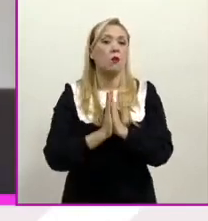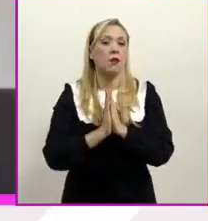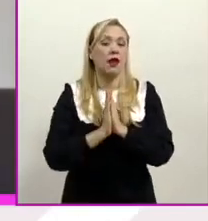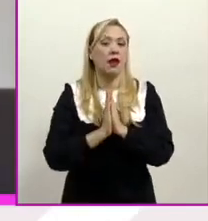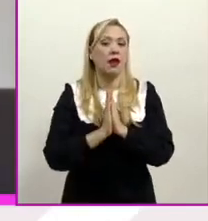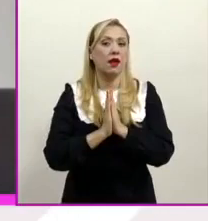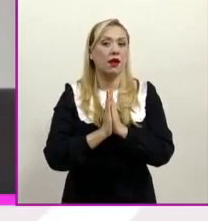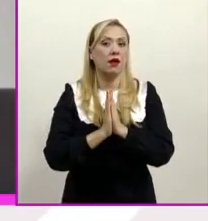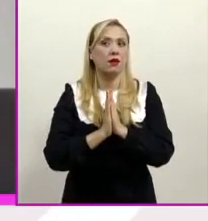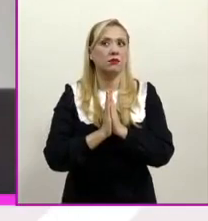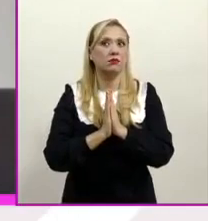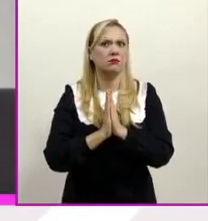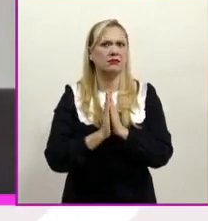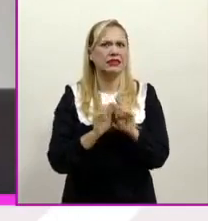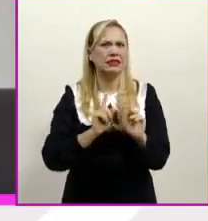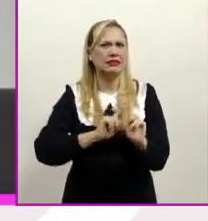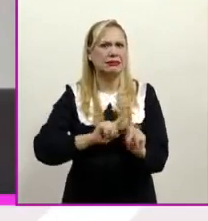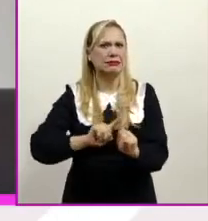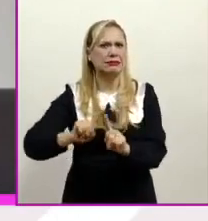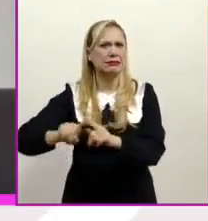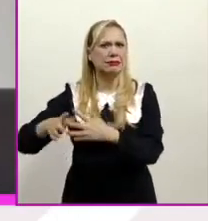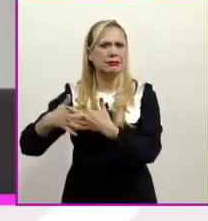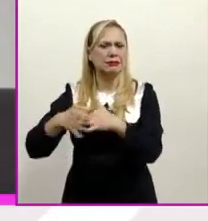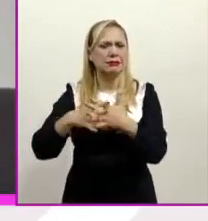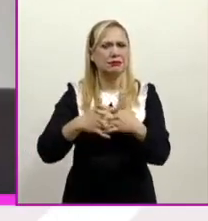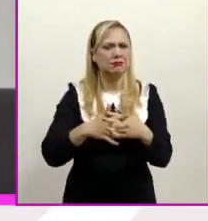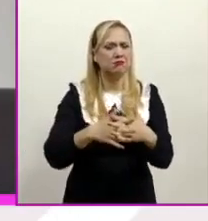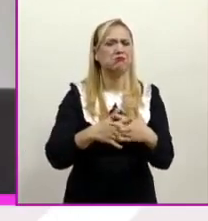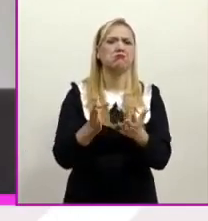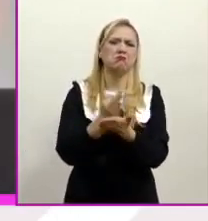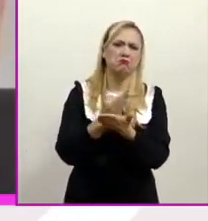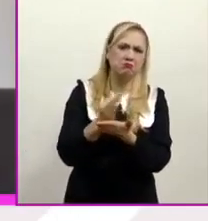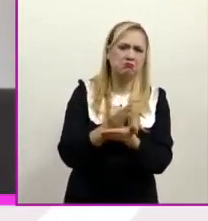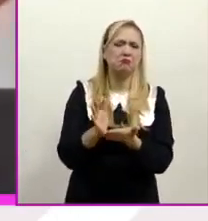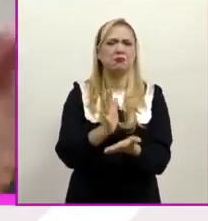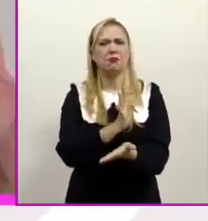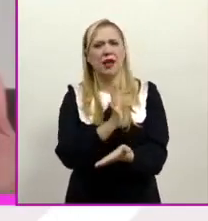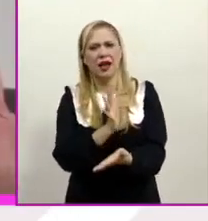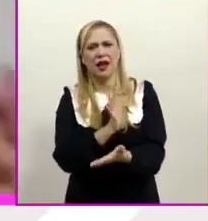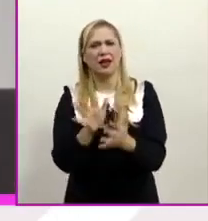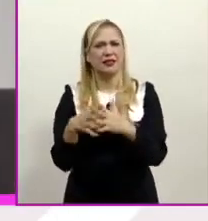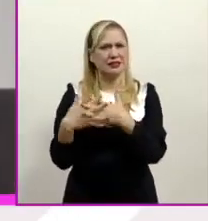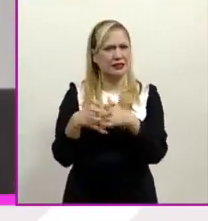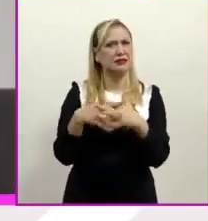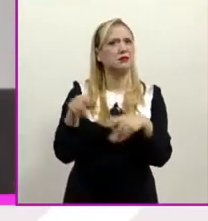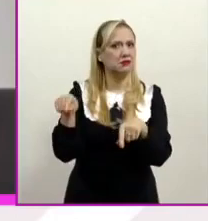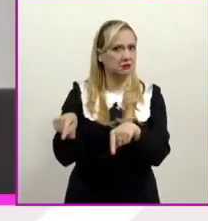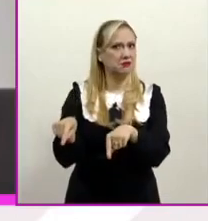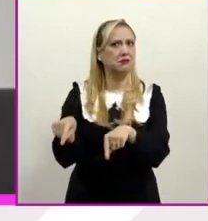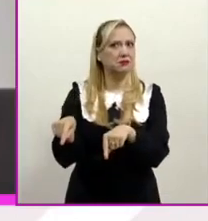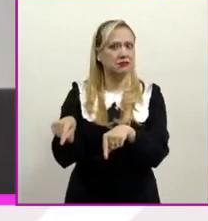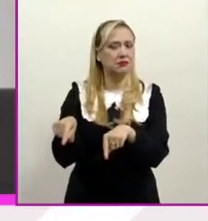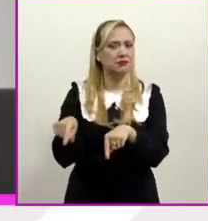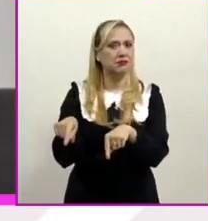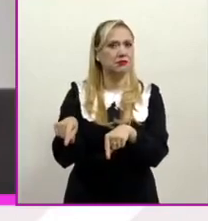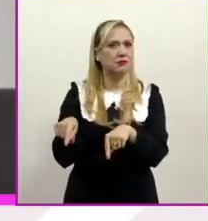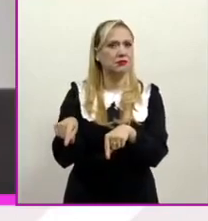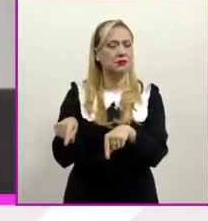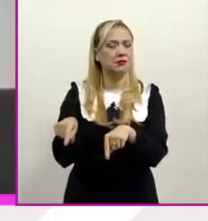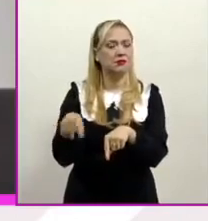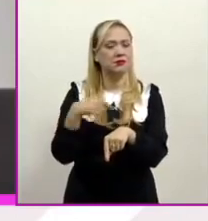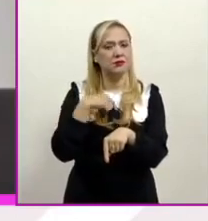lleno de gente muy diversa. Gente prieta, gente blanca, gente bastante más diversa, ¿no?